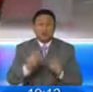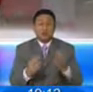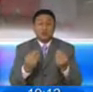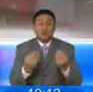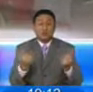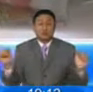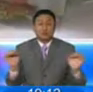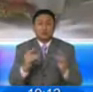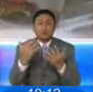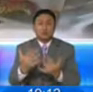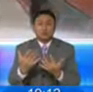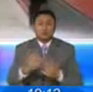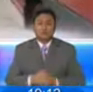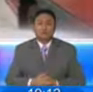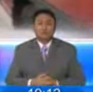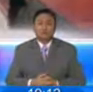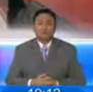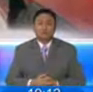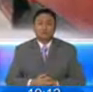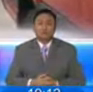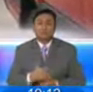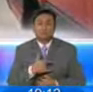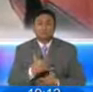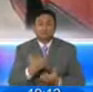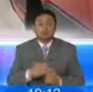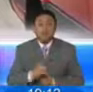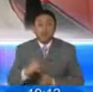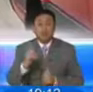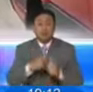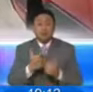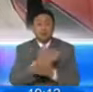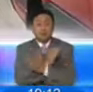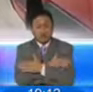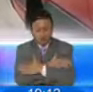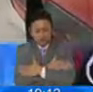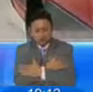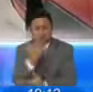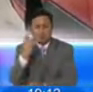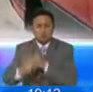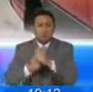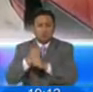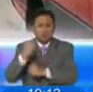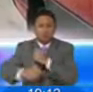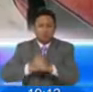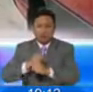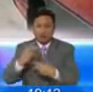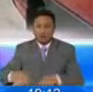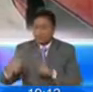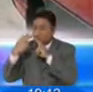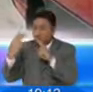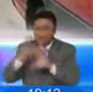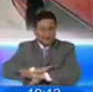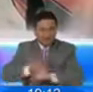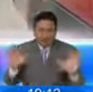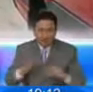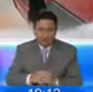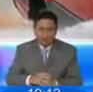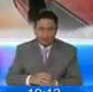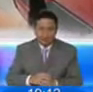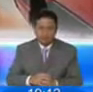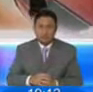los habitantes de este sector. Mi deseo, felicitarles de tantos años que no nos hemos visto y el